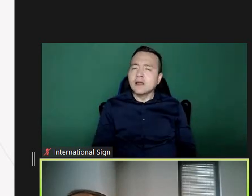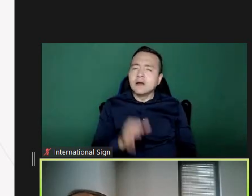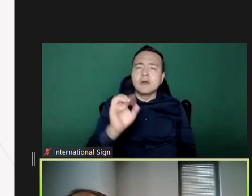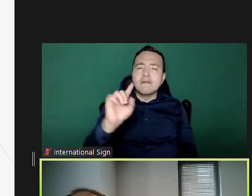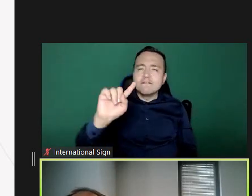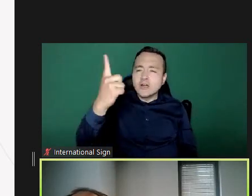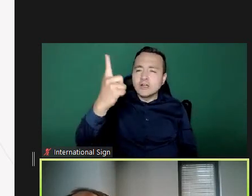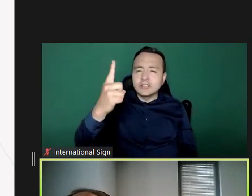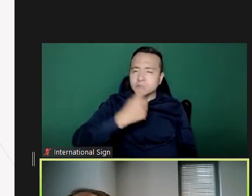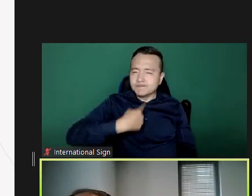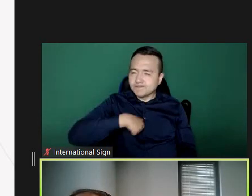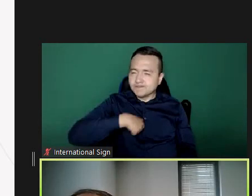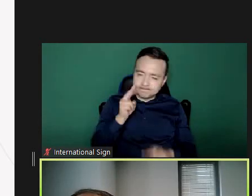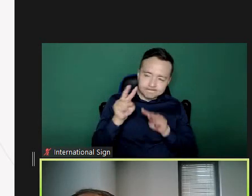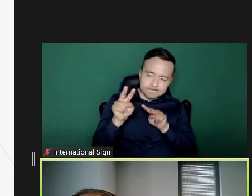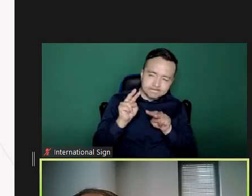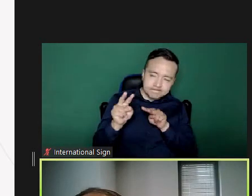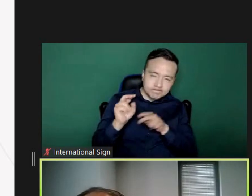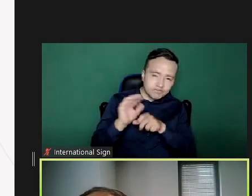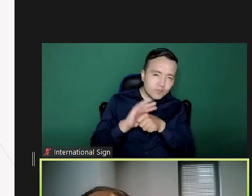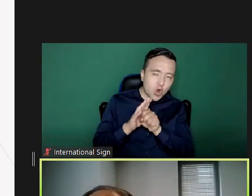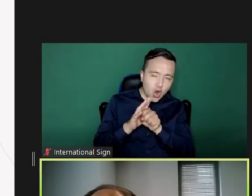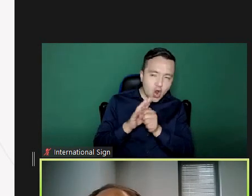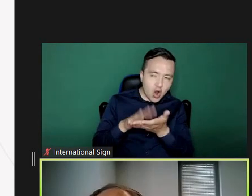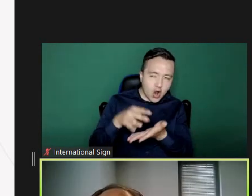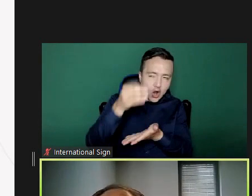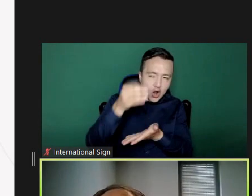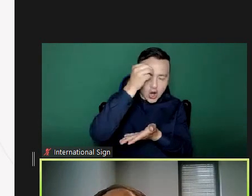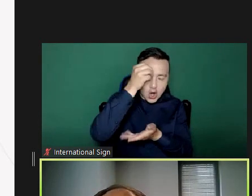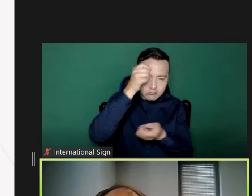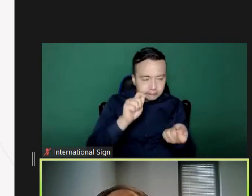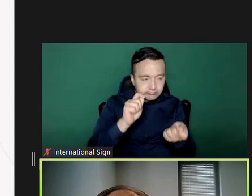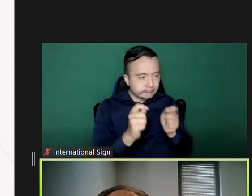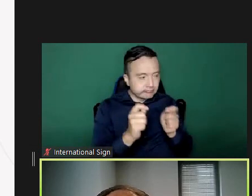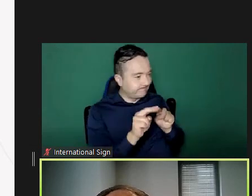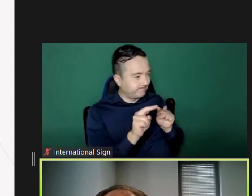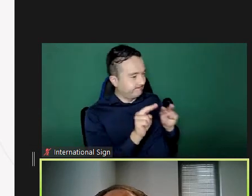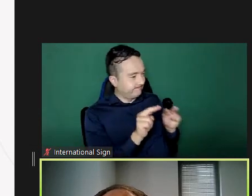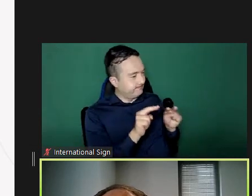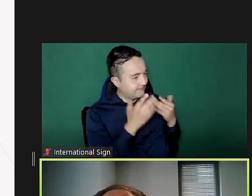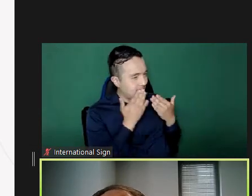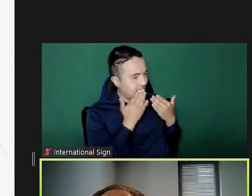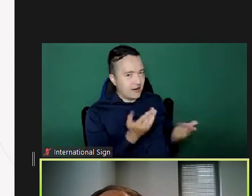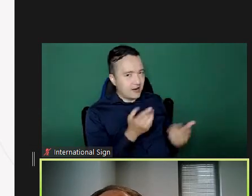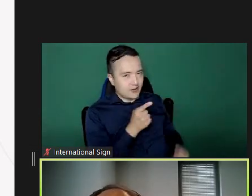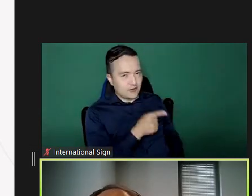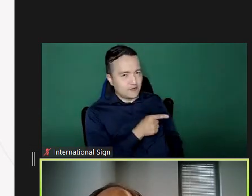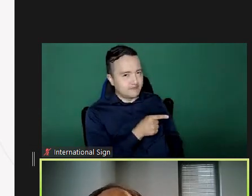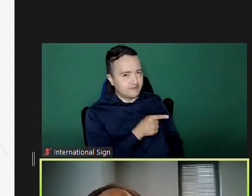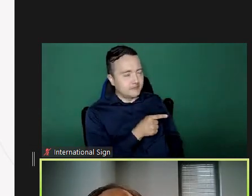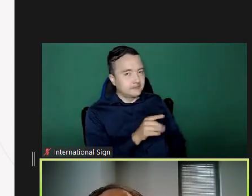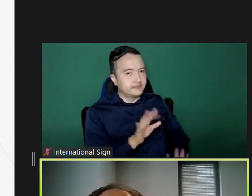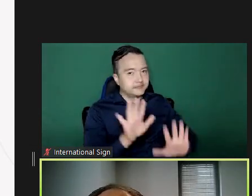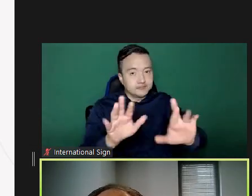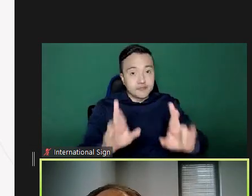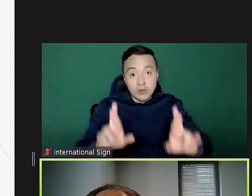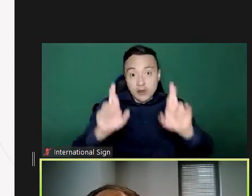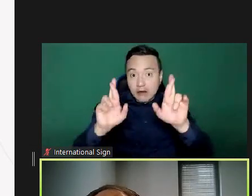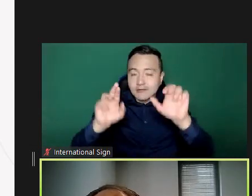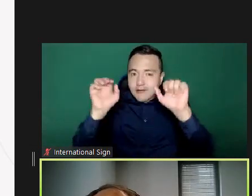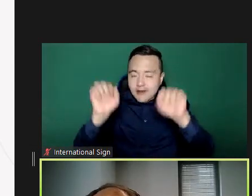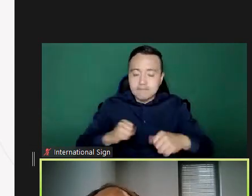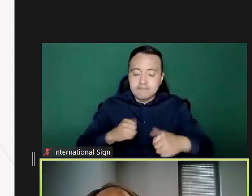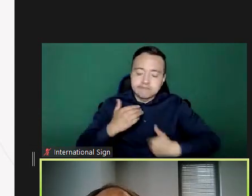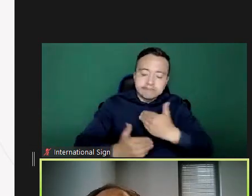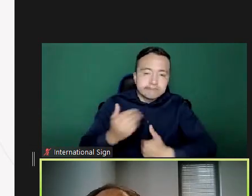de la pandemia y luego trataré de describir algunas líneas de acción que ojalá nos ayuden a superar las